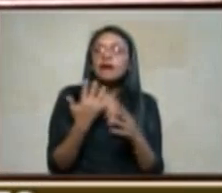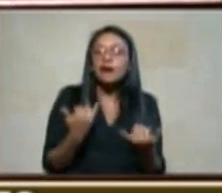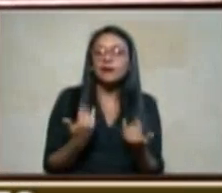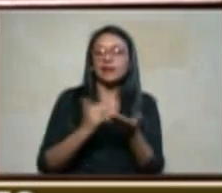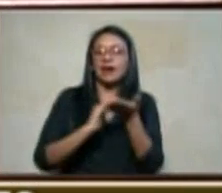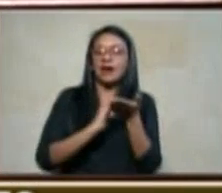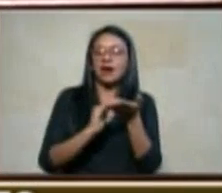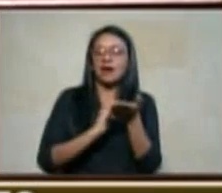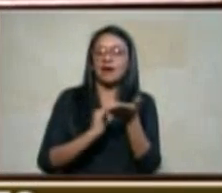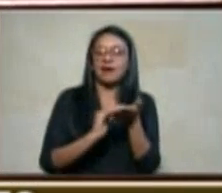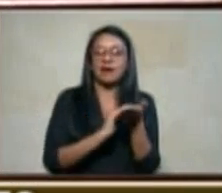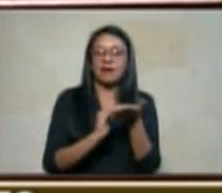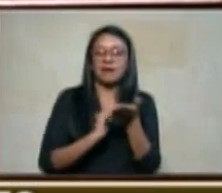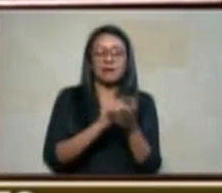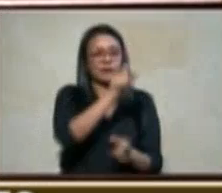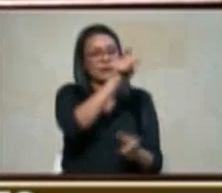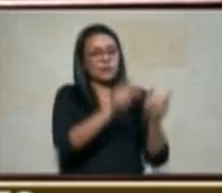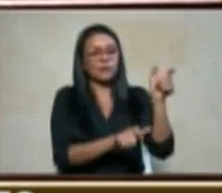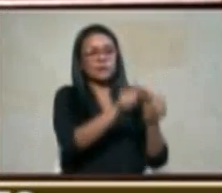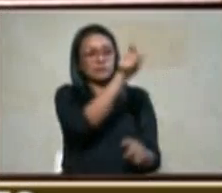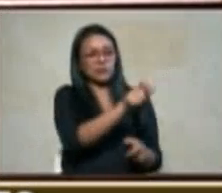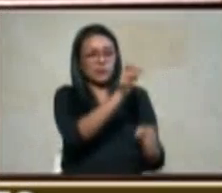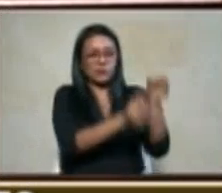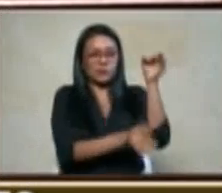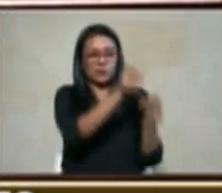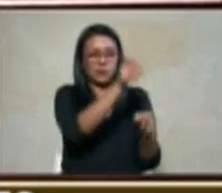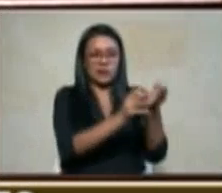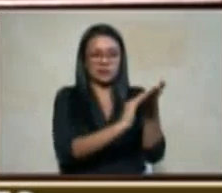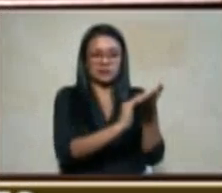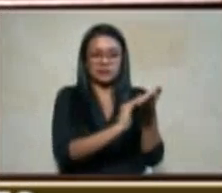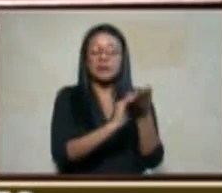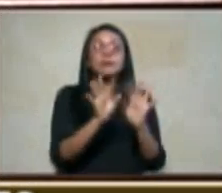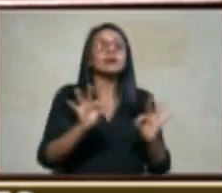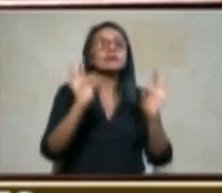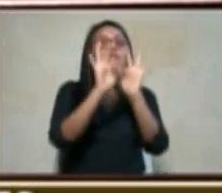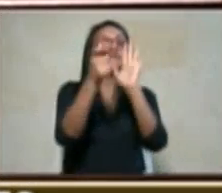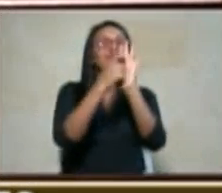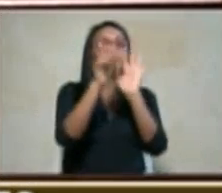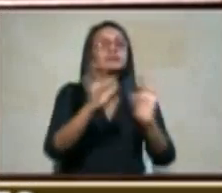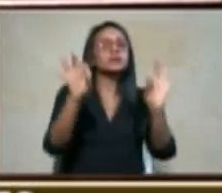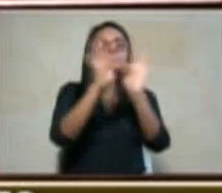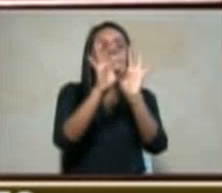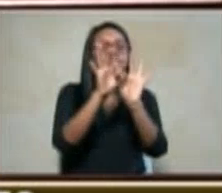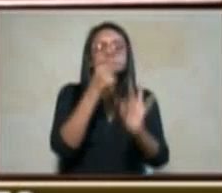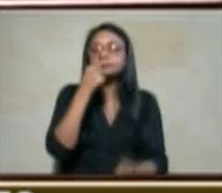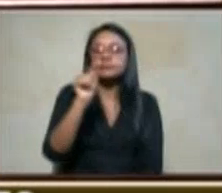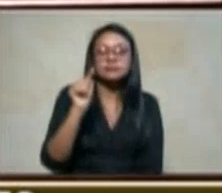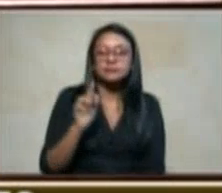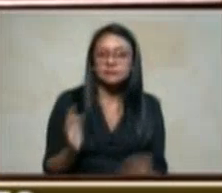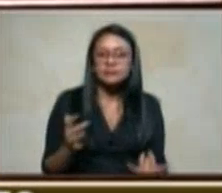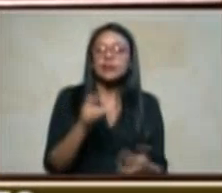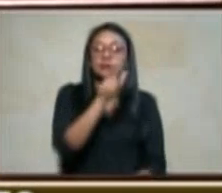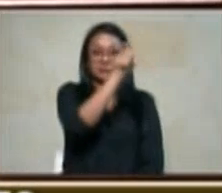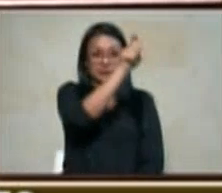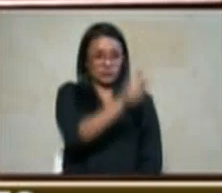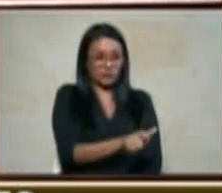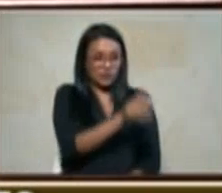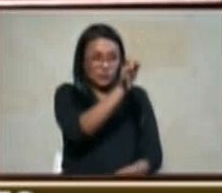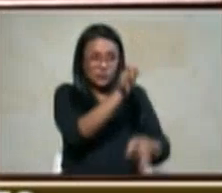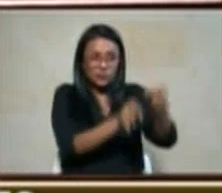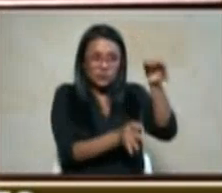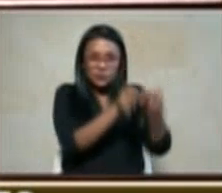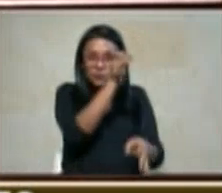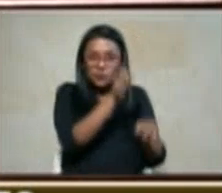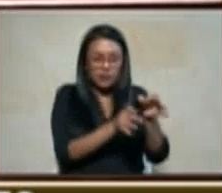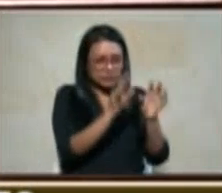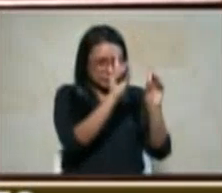están resolviendo por los jueces de restitución, con un elemento muy importante y diferenciador, y es que es un juez el que